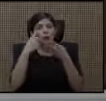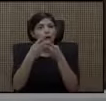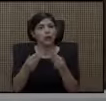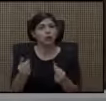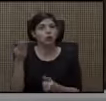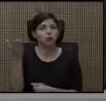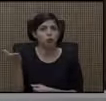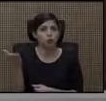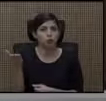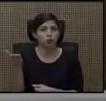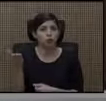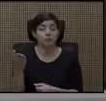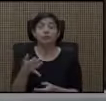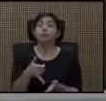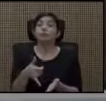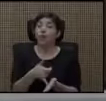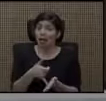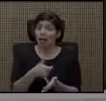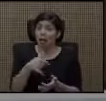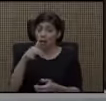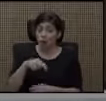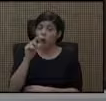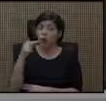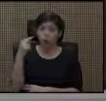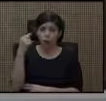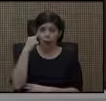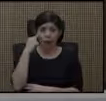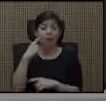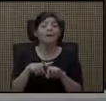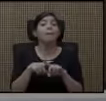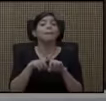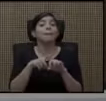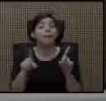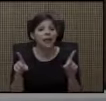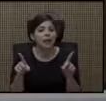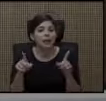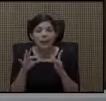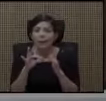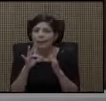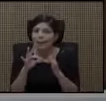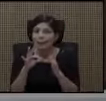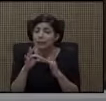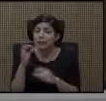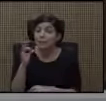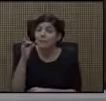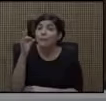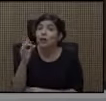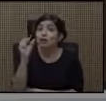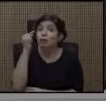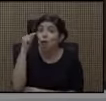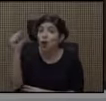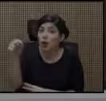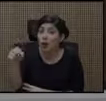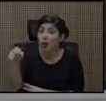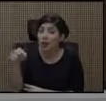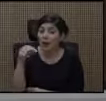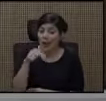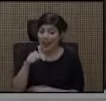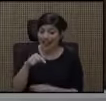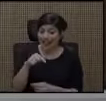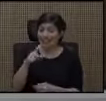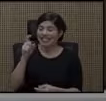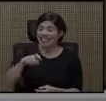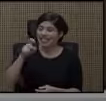es crítico para este gobierno pero principalmente para el próximo que este acuerdo se apruebe